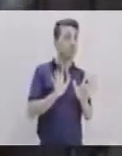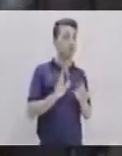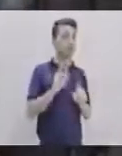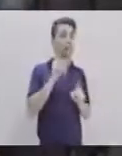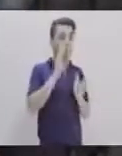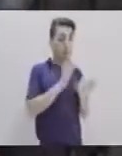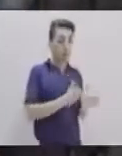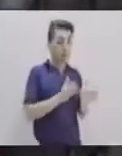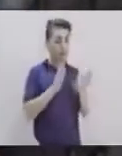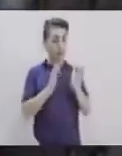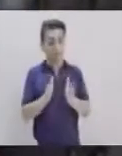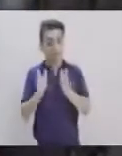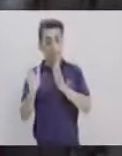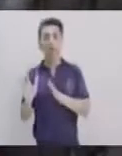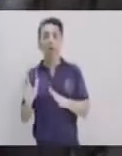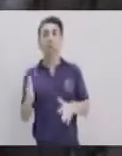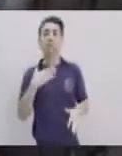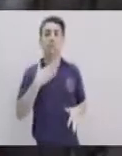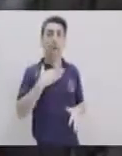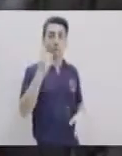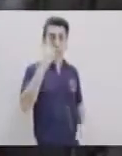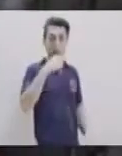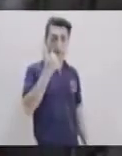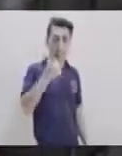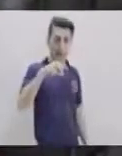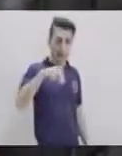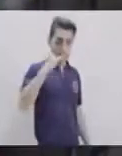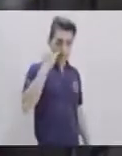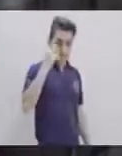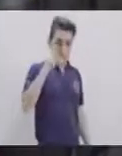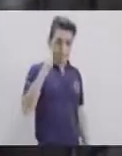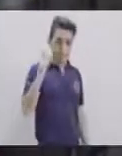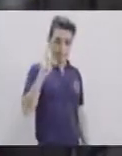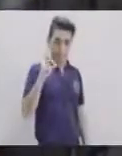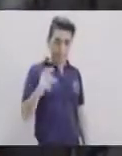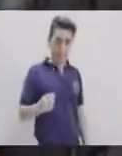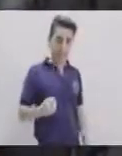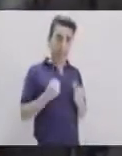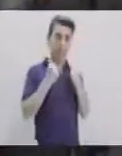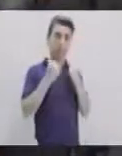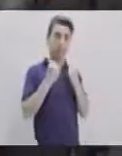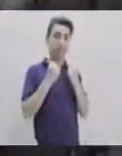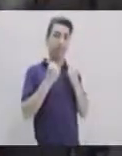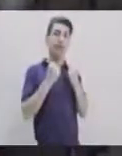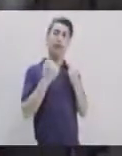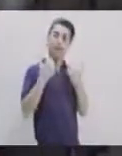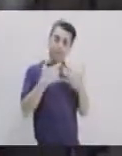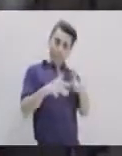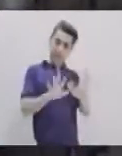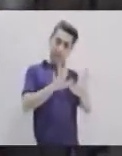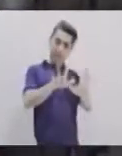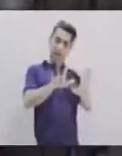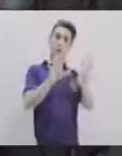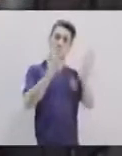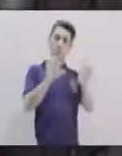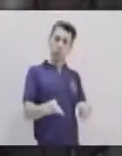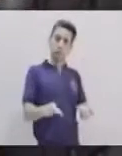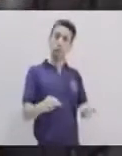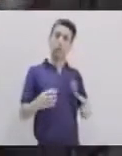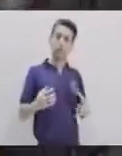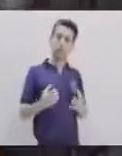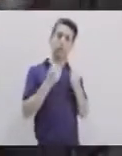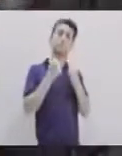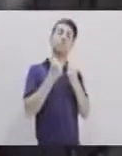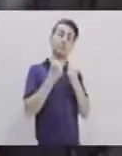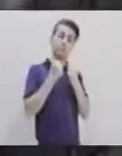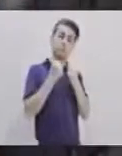por ciertos procesos de sanidad. Y es donde hay que dejar a las personas sanar y hay esas